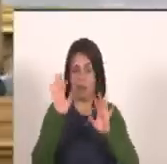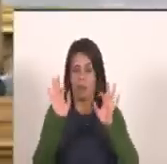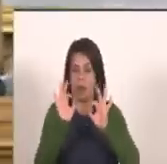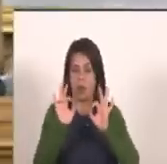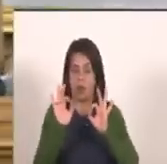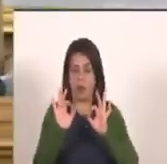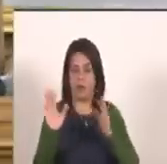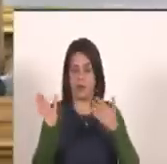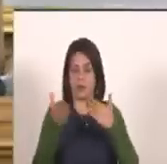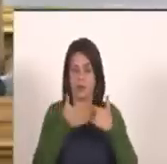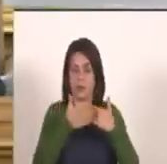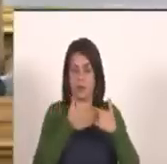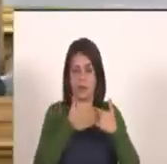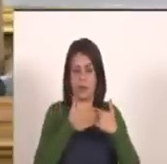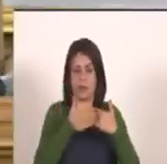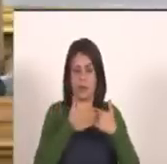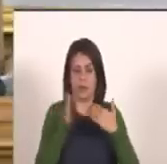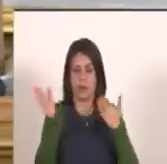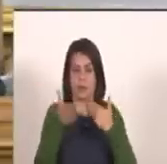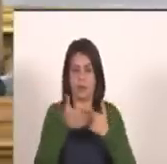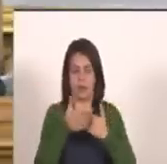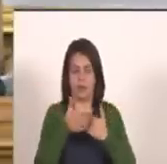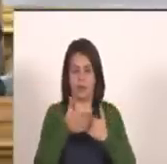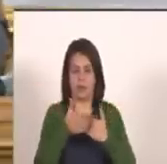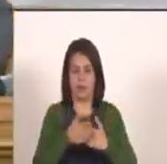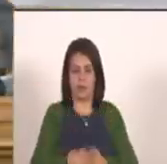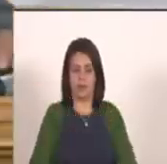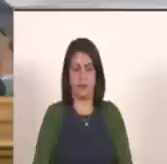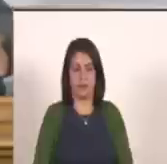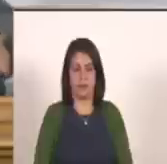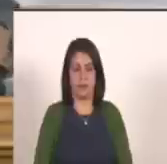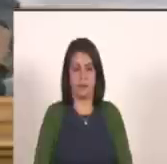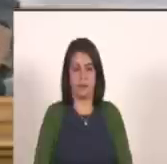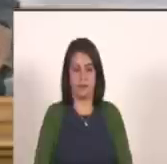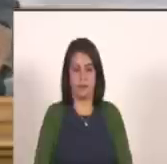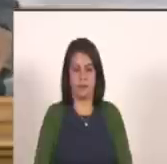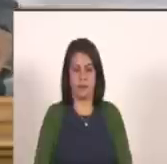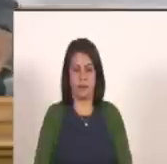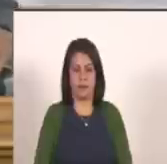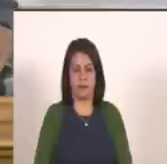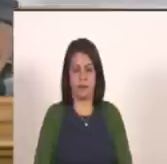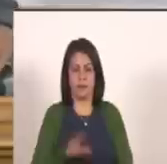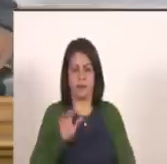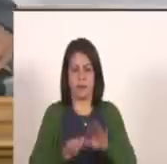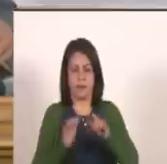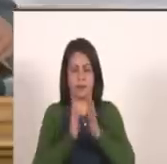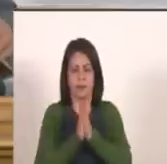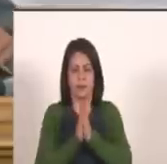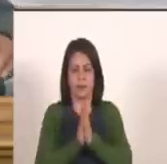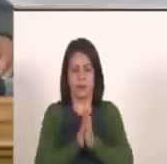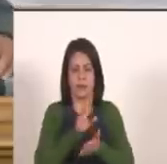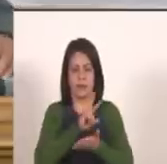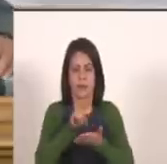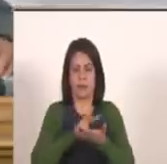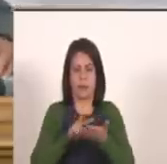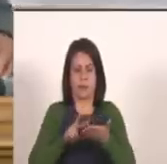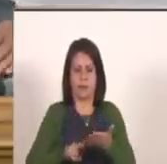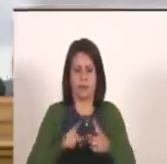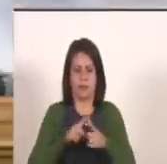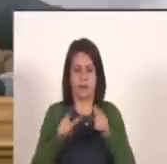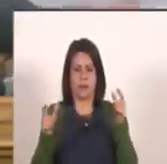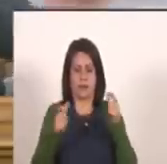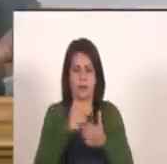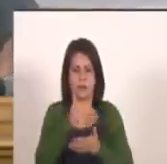Se va a cerrar. Se cierra. Ciudadana secretaria, por favor, sírvase a dar lectura a